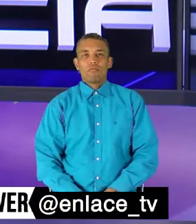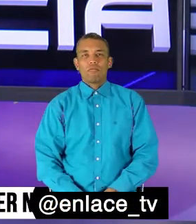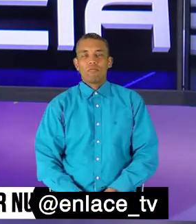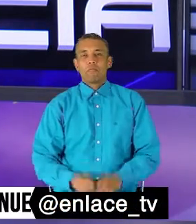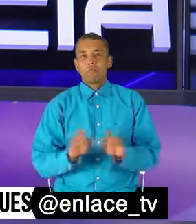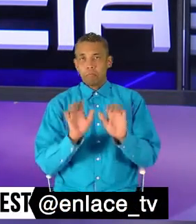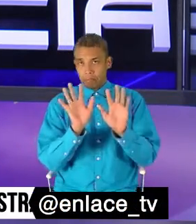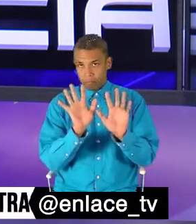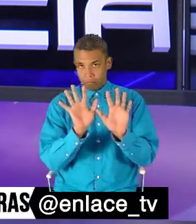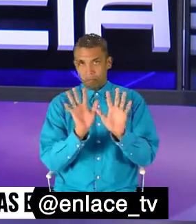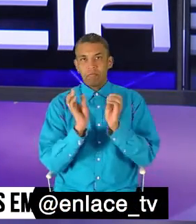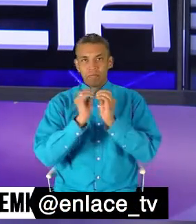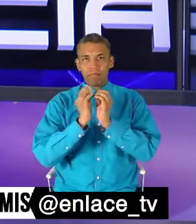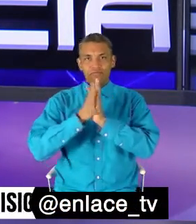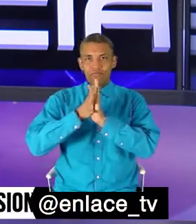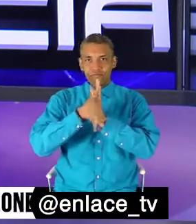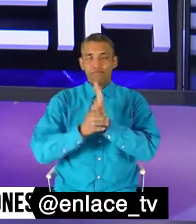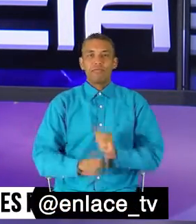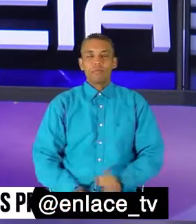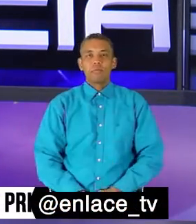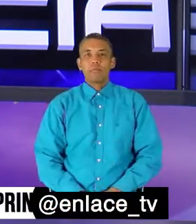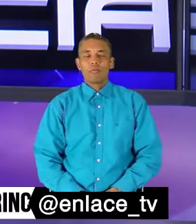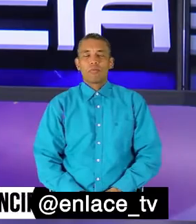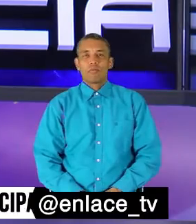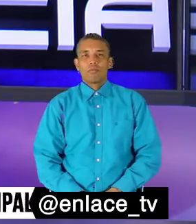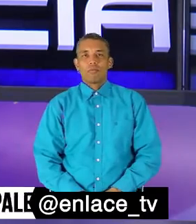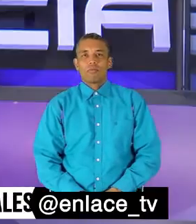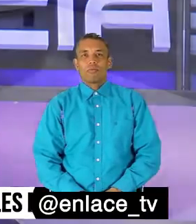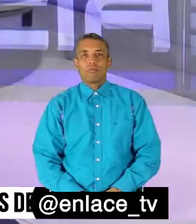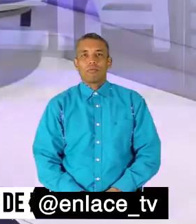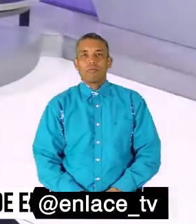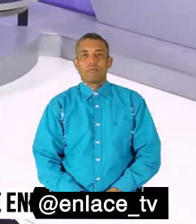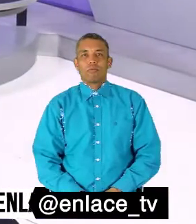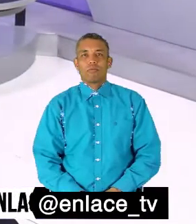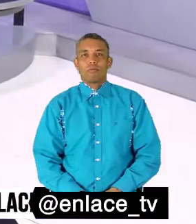una pausa y ya regresamos con más información a Enlace Noticias.